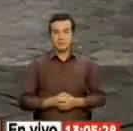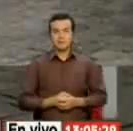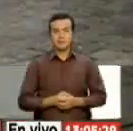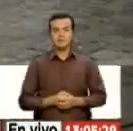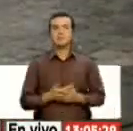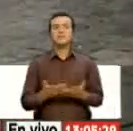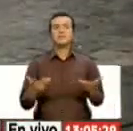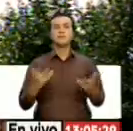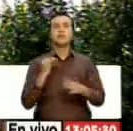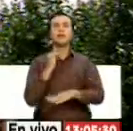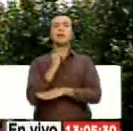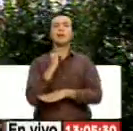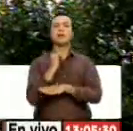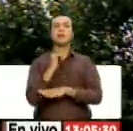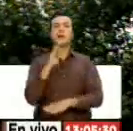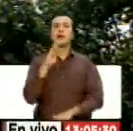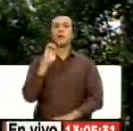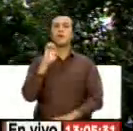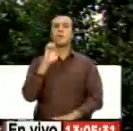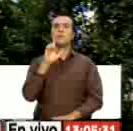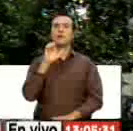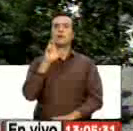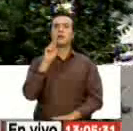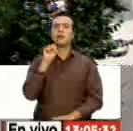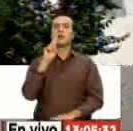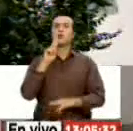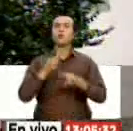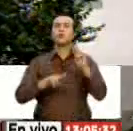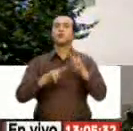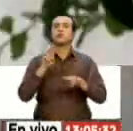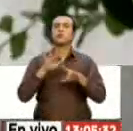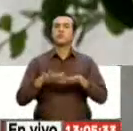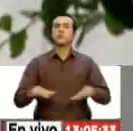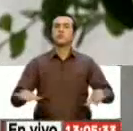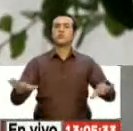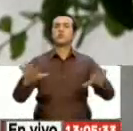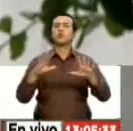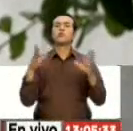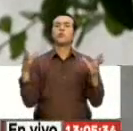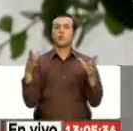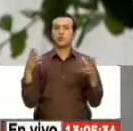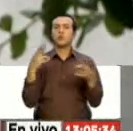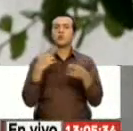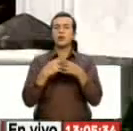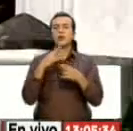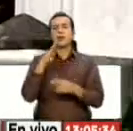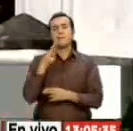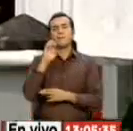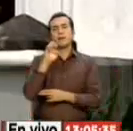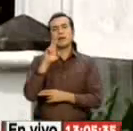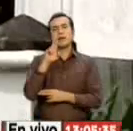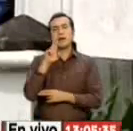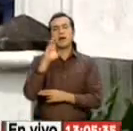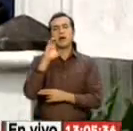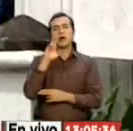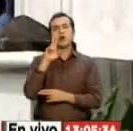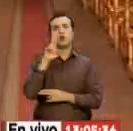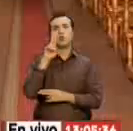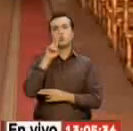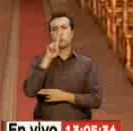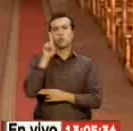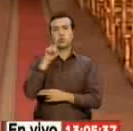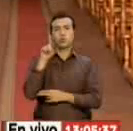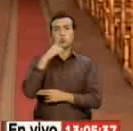Se llama la Iglesia de El Belén. Construida tiempo después sobre la capilla conocida con el nombre de Veracruz, fue el lugar donde los